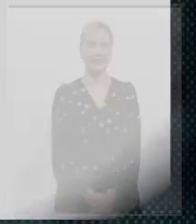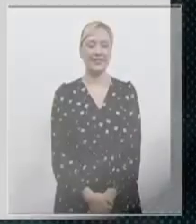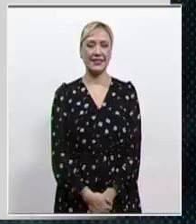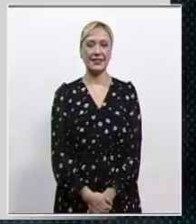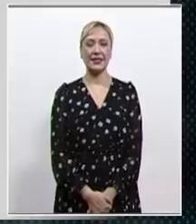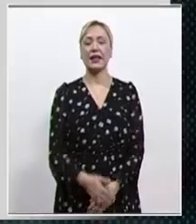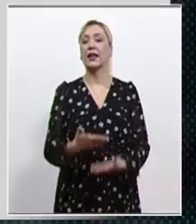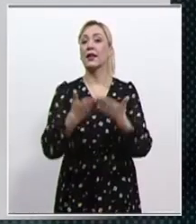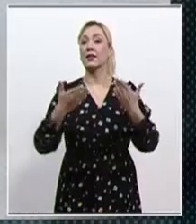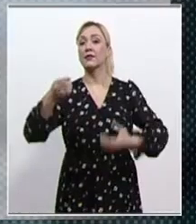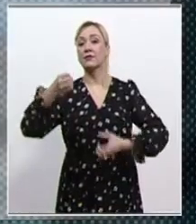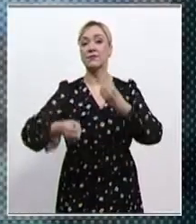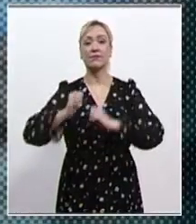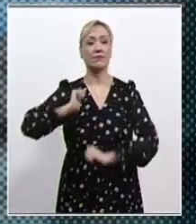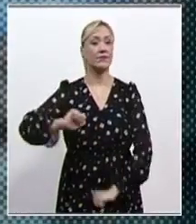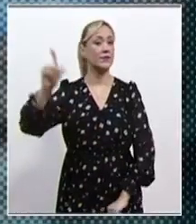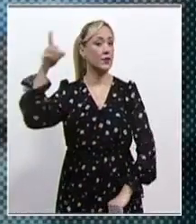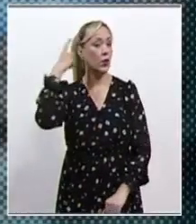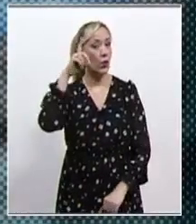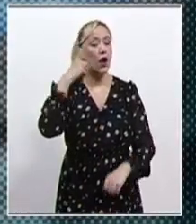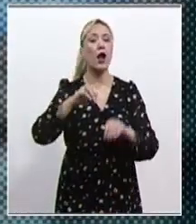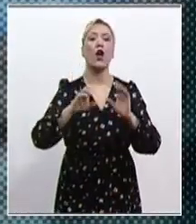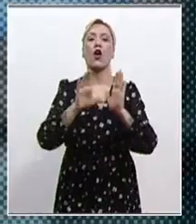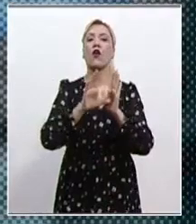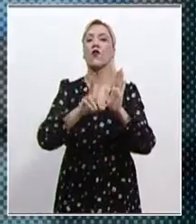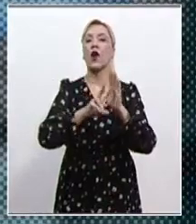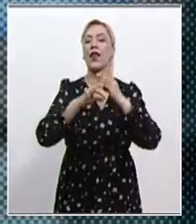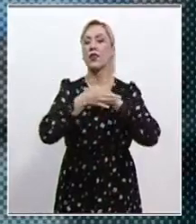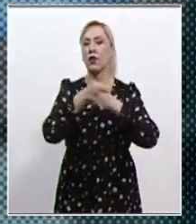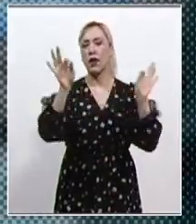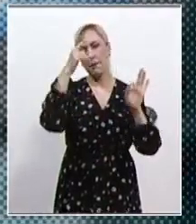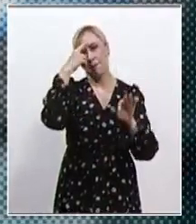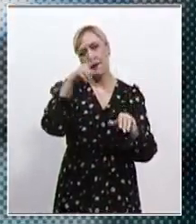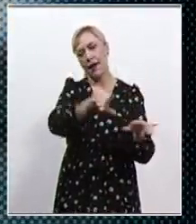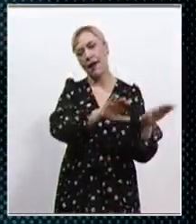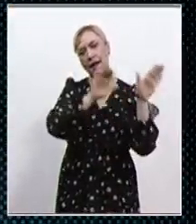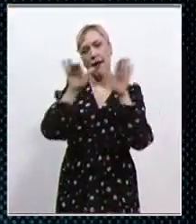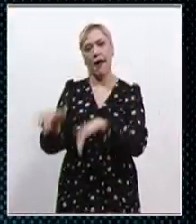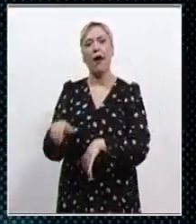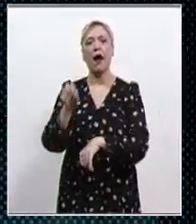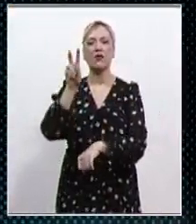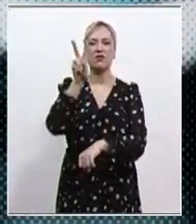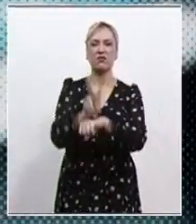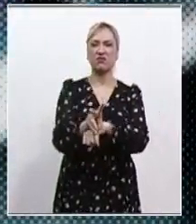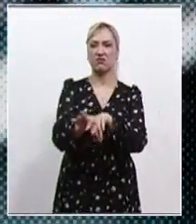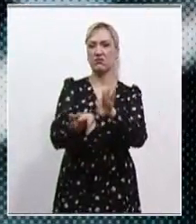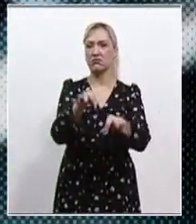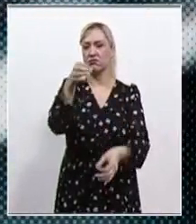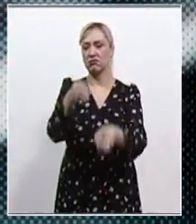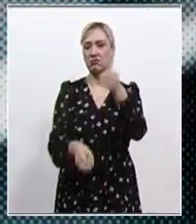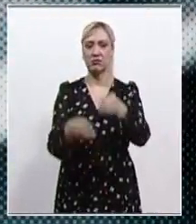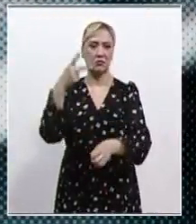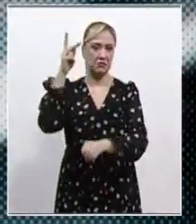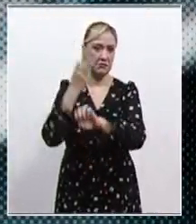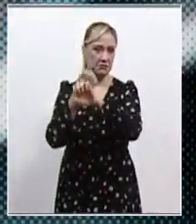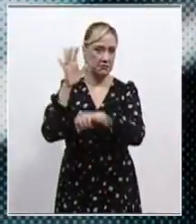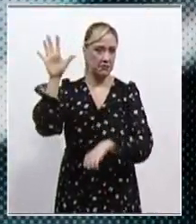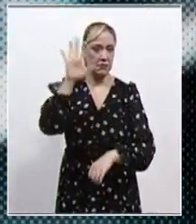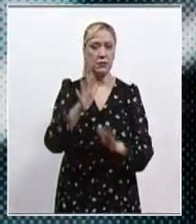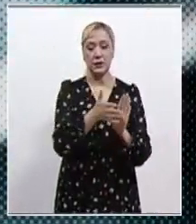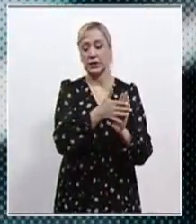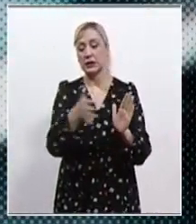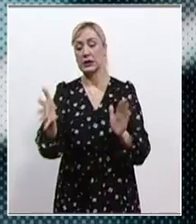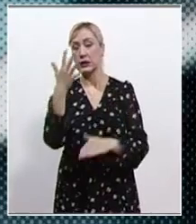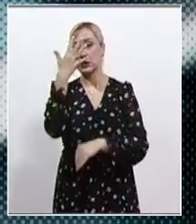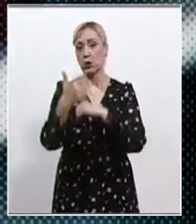El Poder Judicial de Durango emitió la convocatoria para ocupar el cargo de consejero o consejera de la Judicatura Estatal por un periodo de